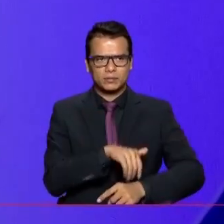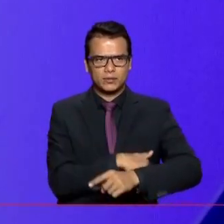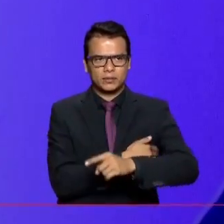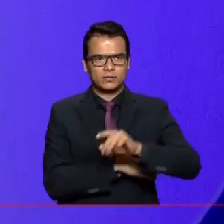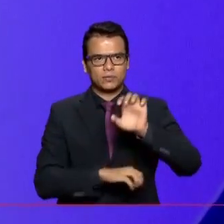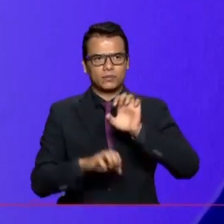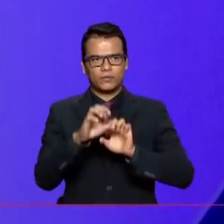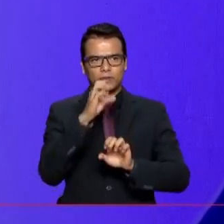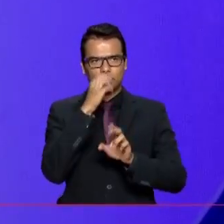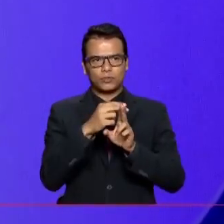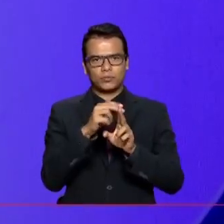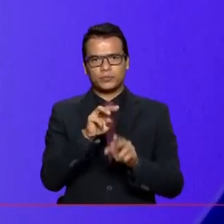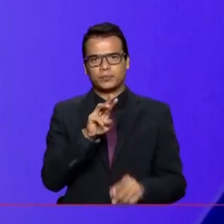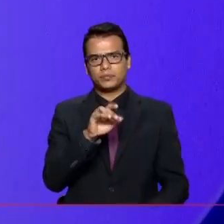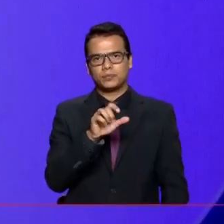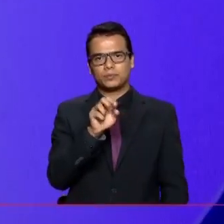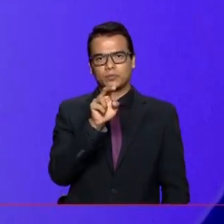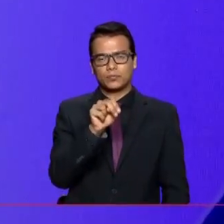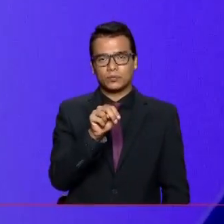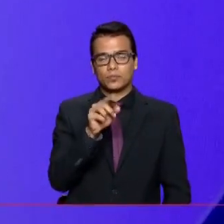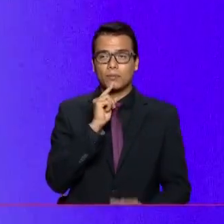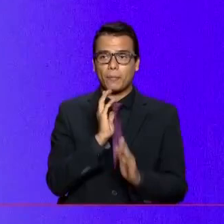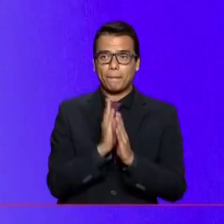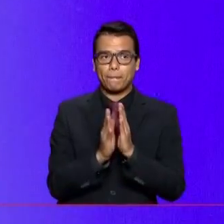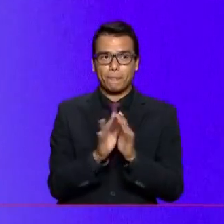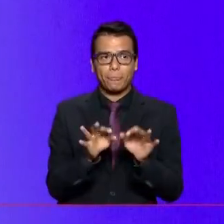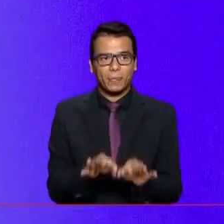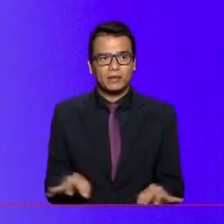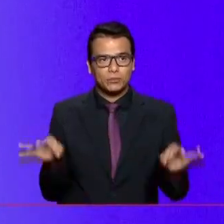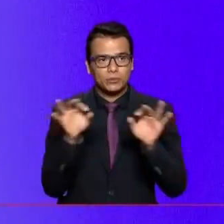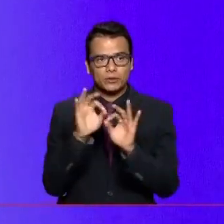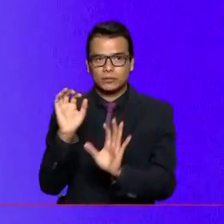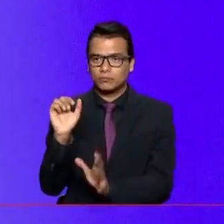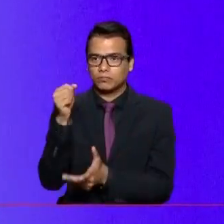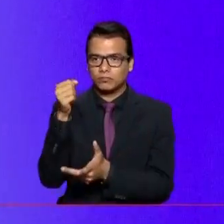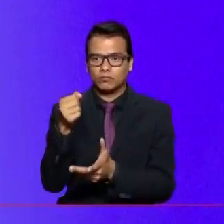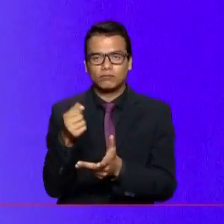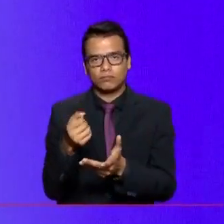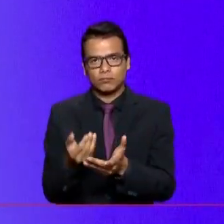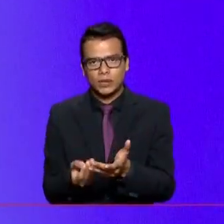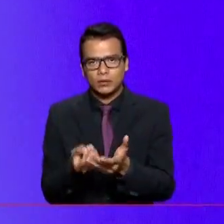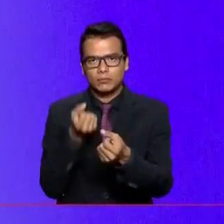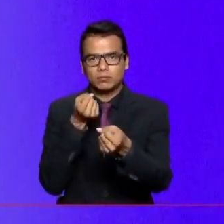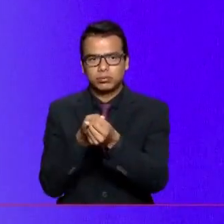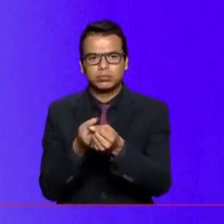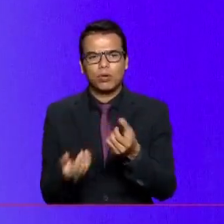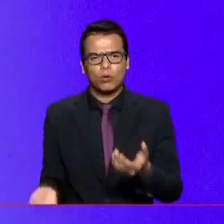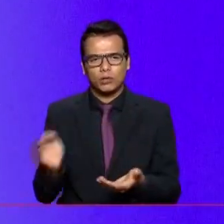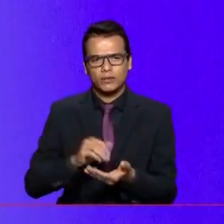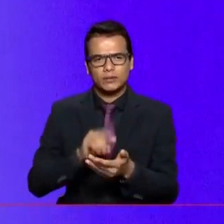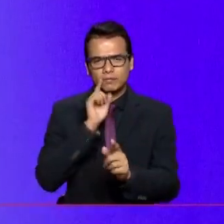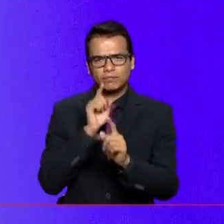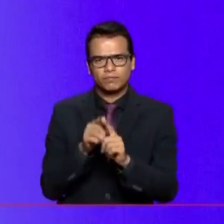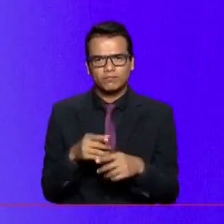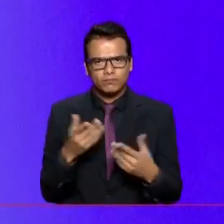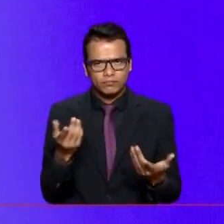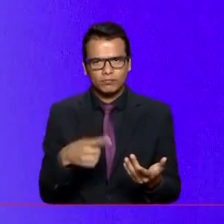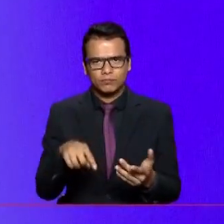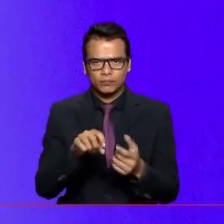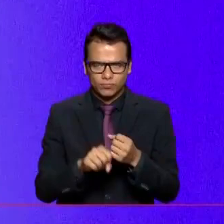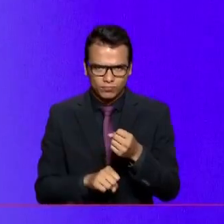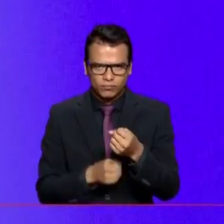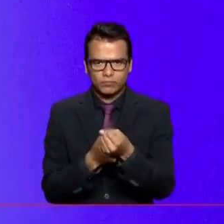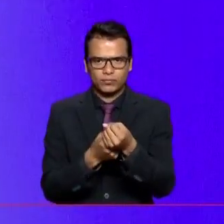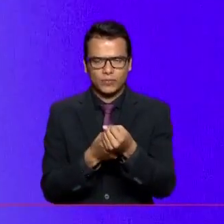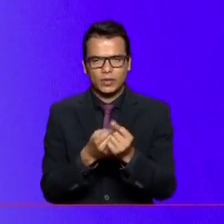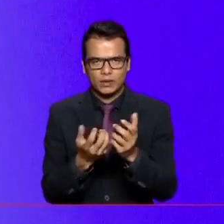economía para que los empresarios cumplan la ley. ¿Y qué es lo que dice la ley? Pues que sencillamente que darles todas las garantías laborales, todas las